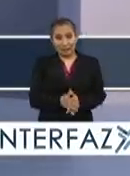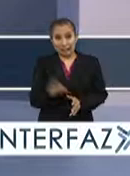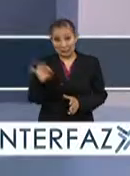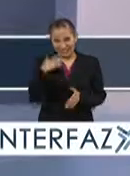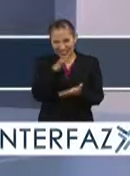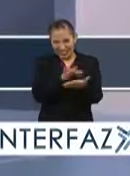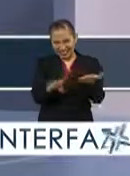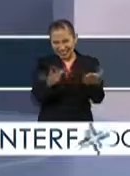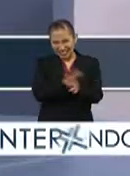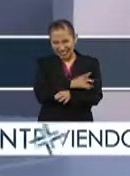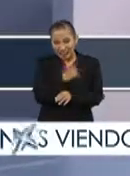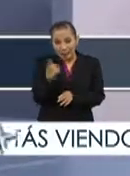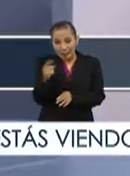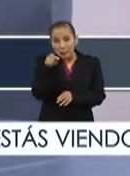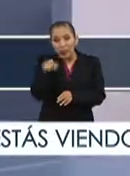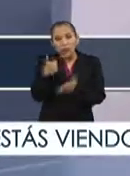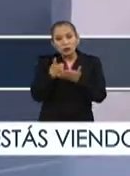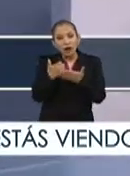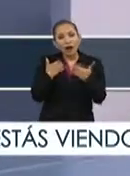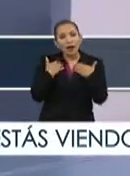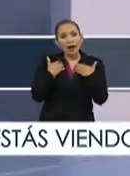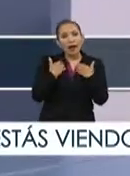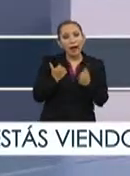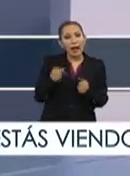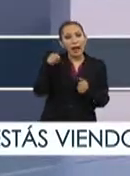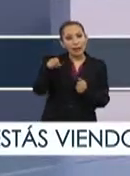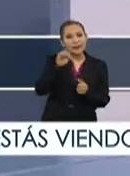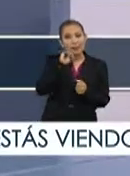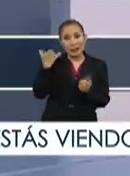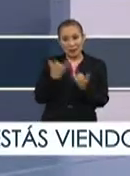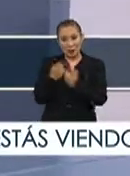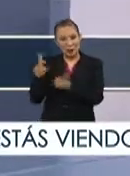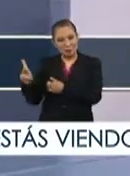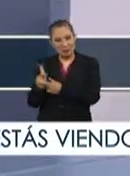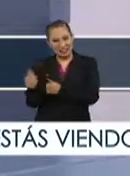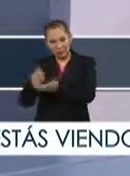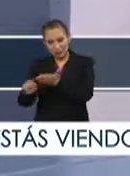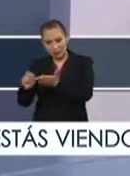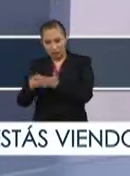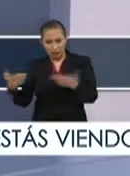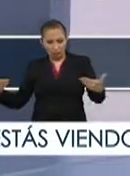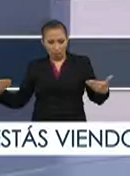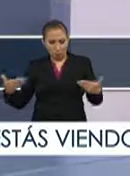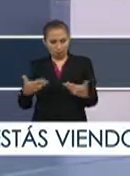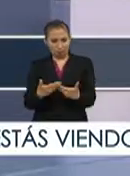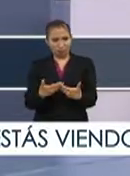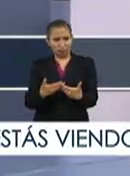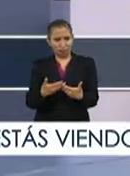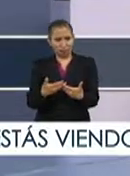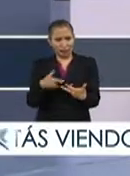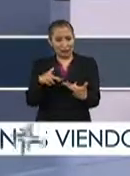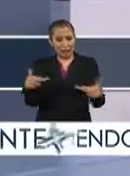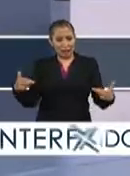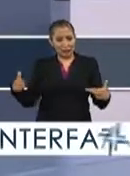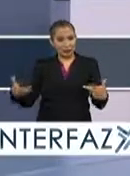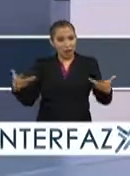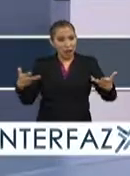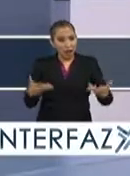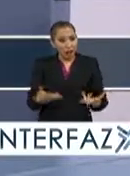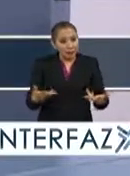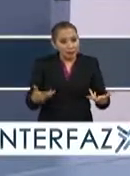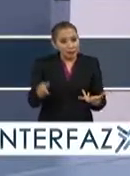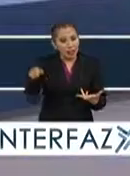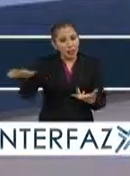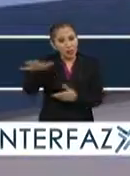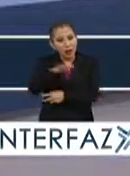Quise leer esto porque te ayuda a entender lo que ella también escribía, ¿no? Claro. Entonces sí había una correspondencia, un hacer